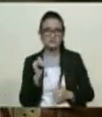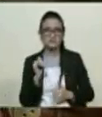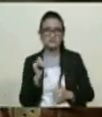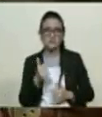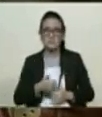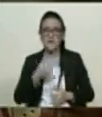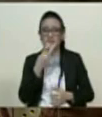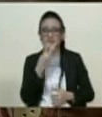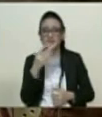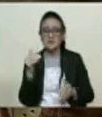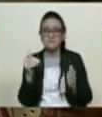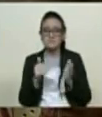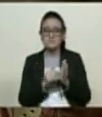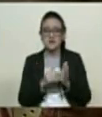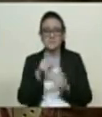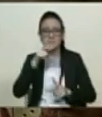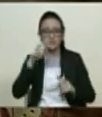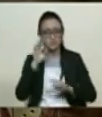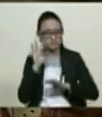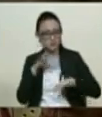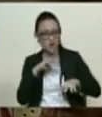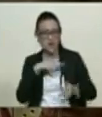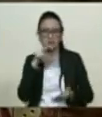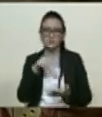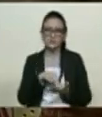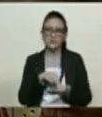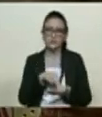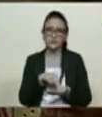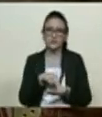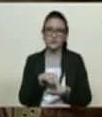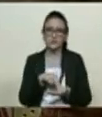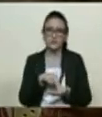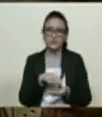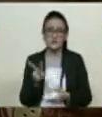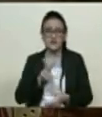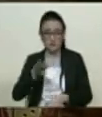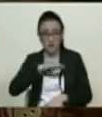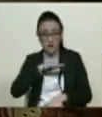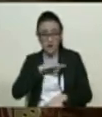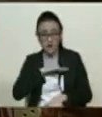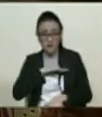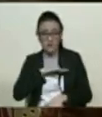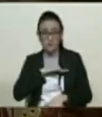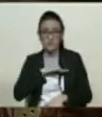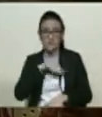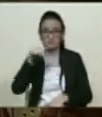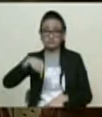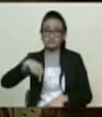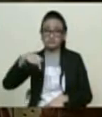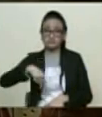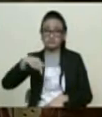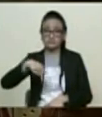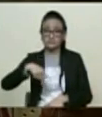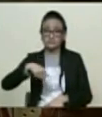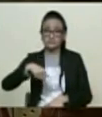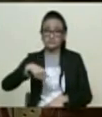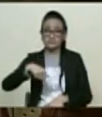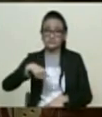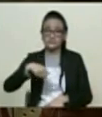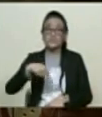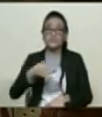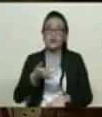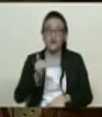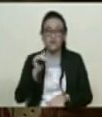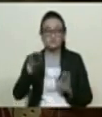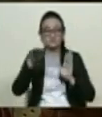de 3.000 observadores nacionales, venezolanos y venezolanas. Pero además de eso, también tenemos